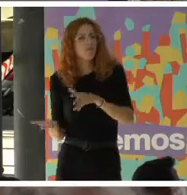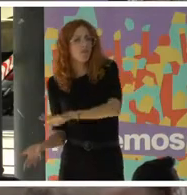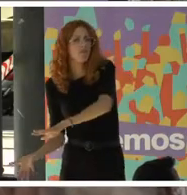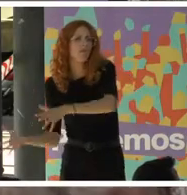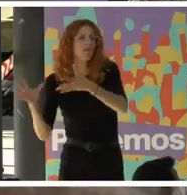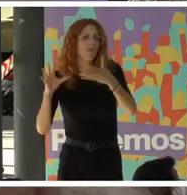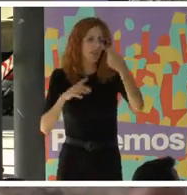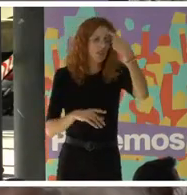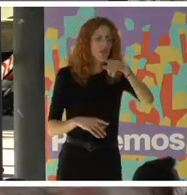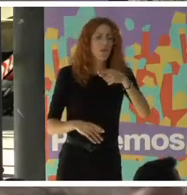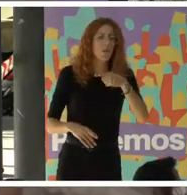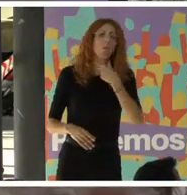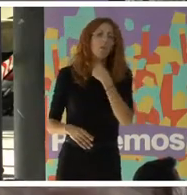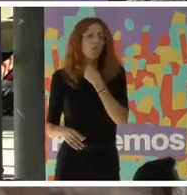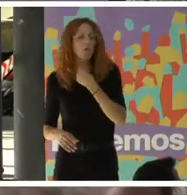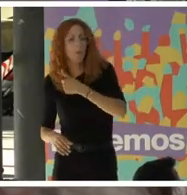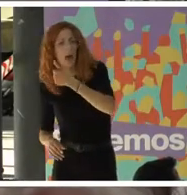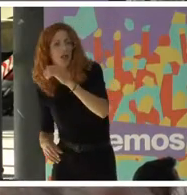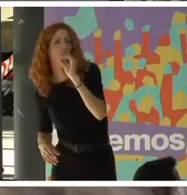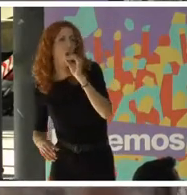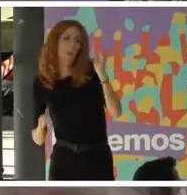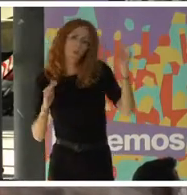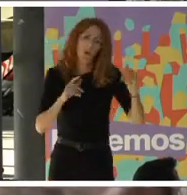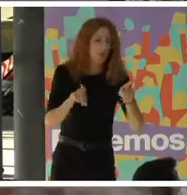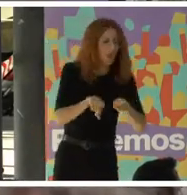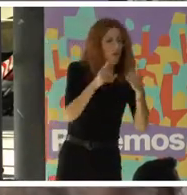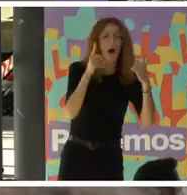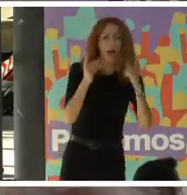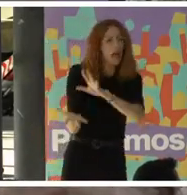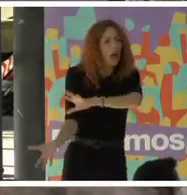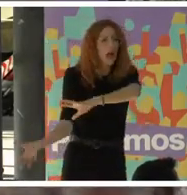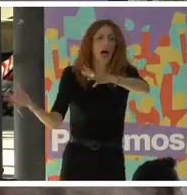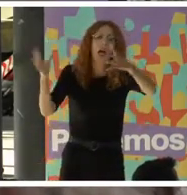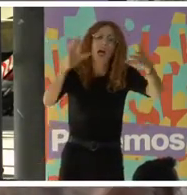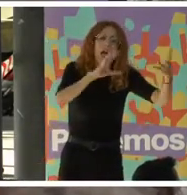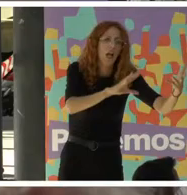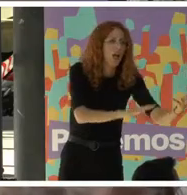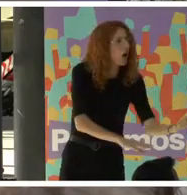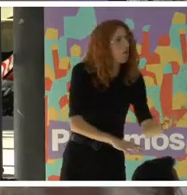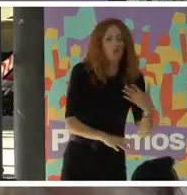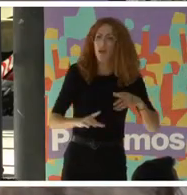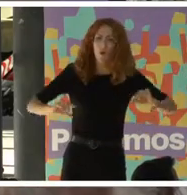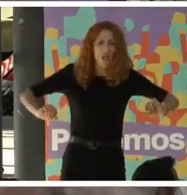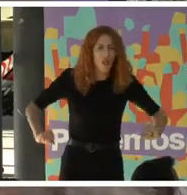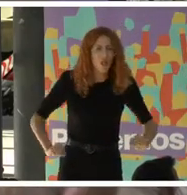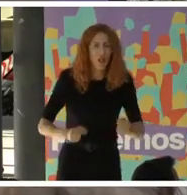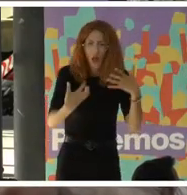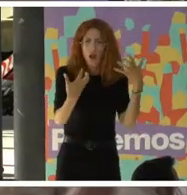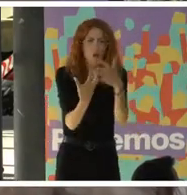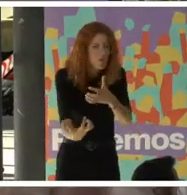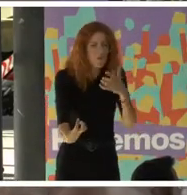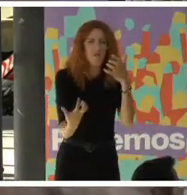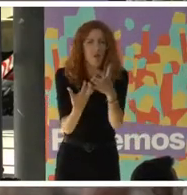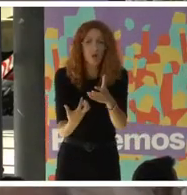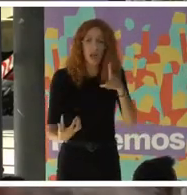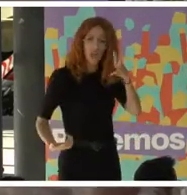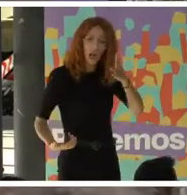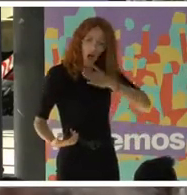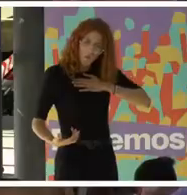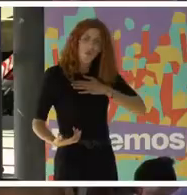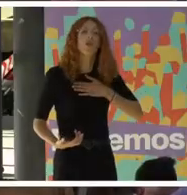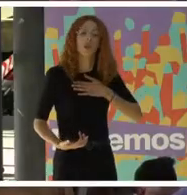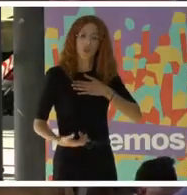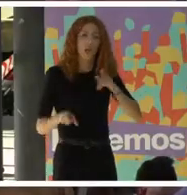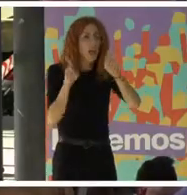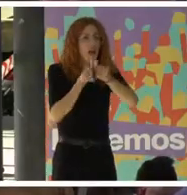o te guste menos, que va a llevar los cambios hasta el final, que no se arredra, que no se rinde, que va a pelear por nuestros derechos